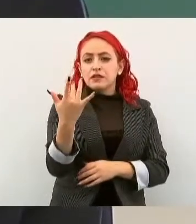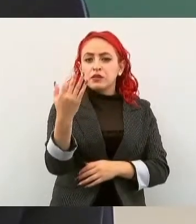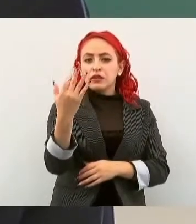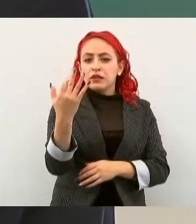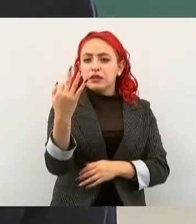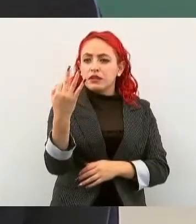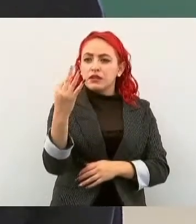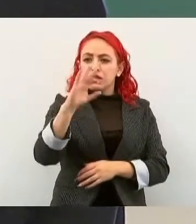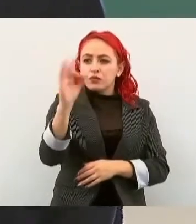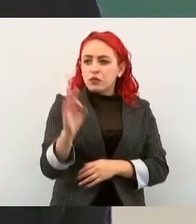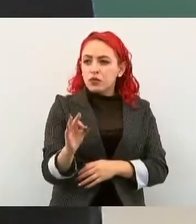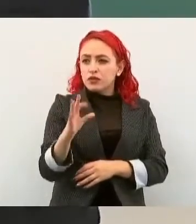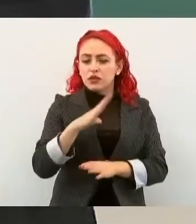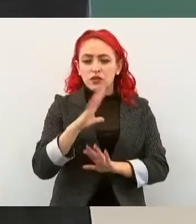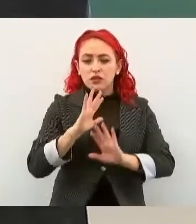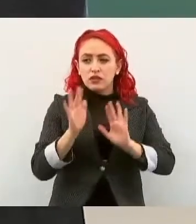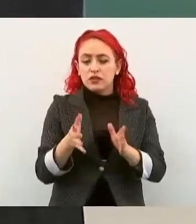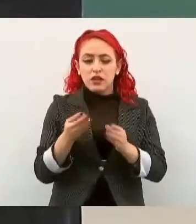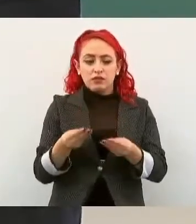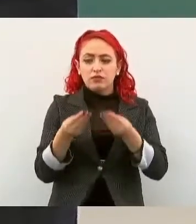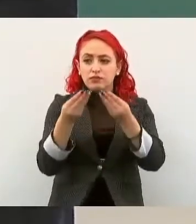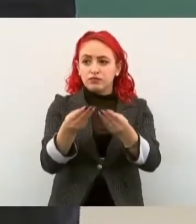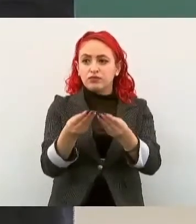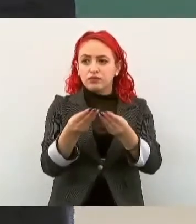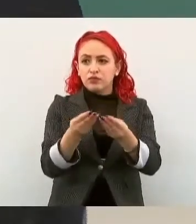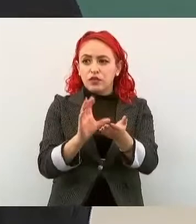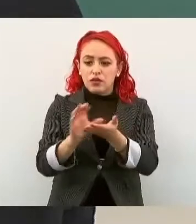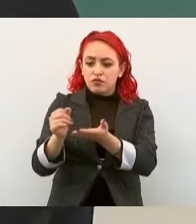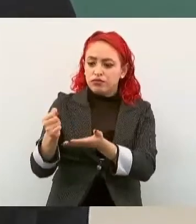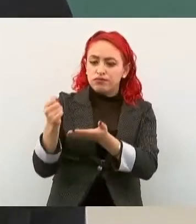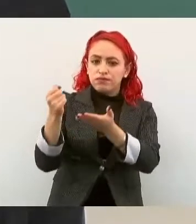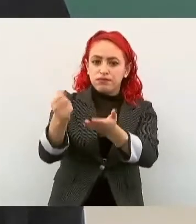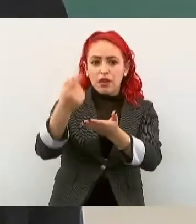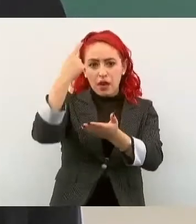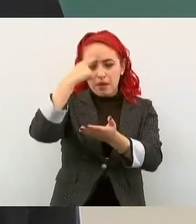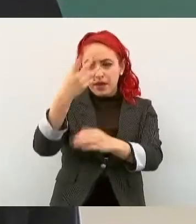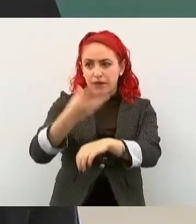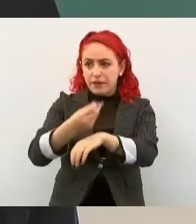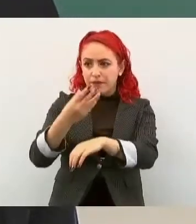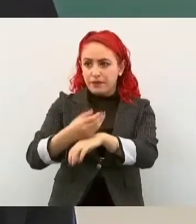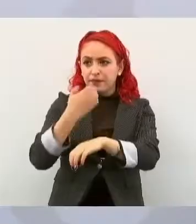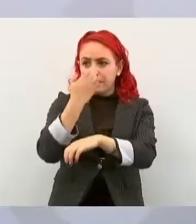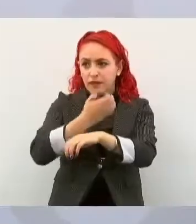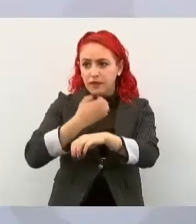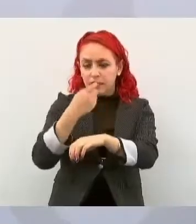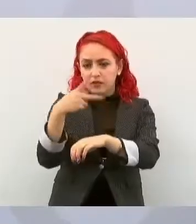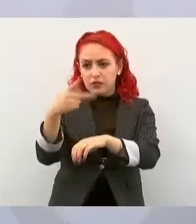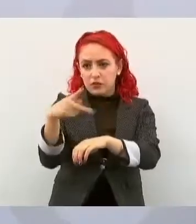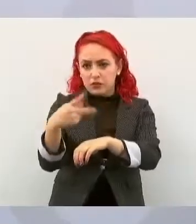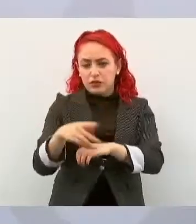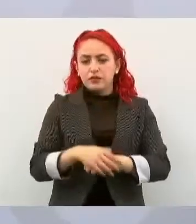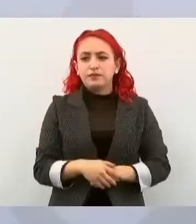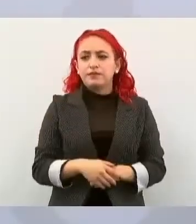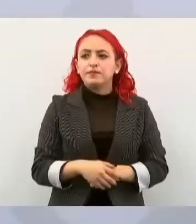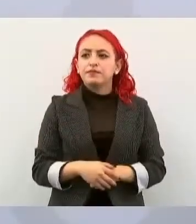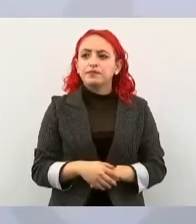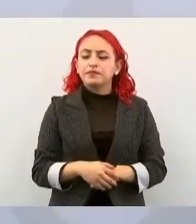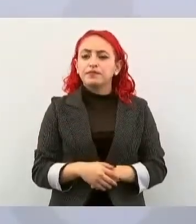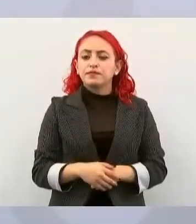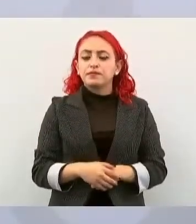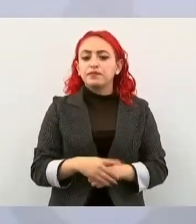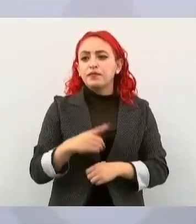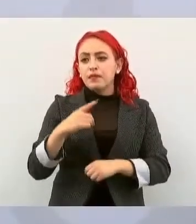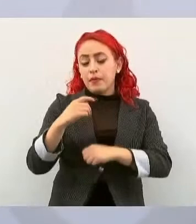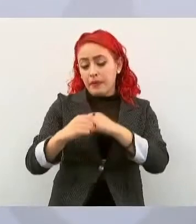53%, ya han recibido de manera directa su presupuesto para el mantenimiento de sus planteles escolares. Y este